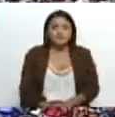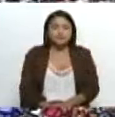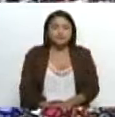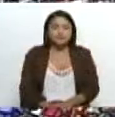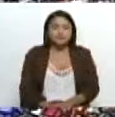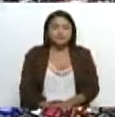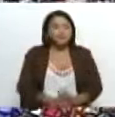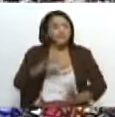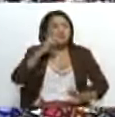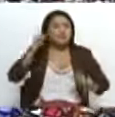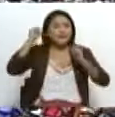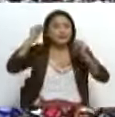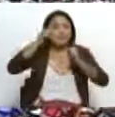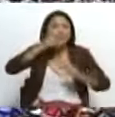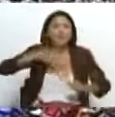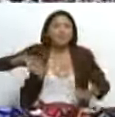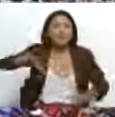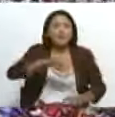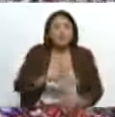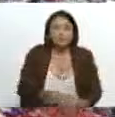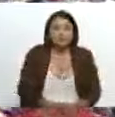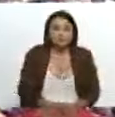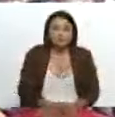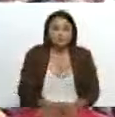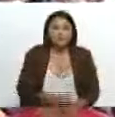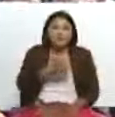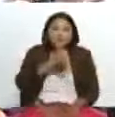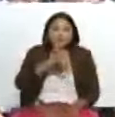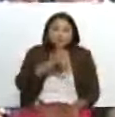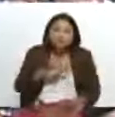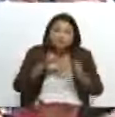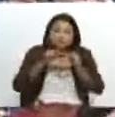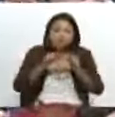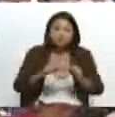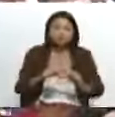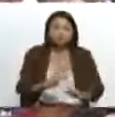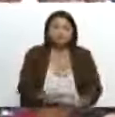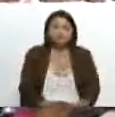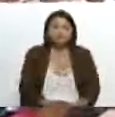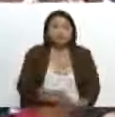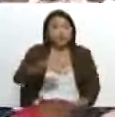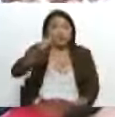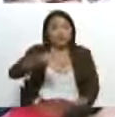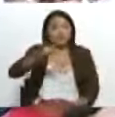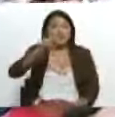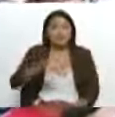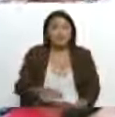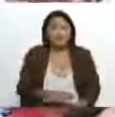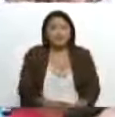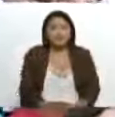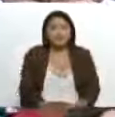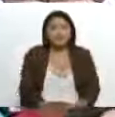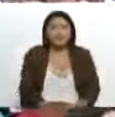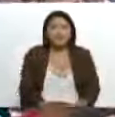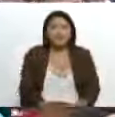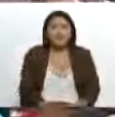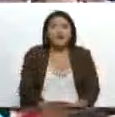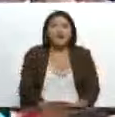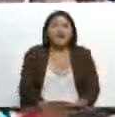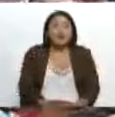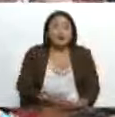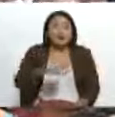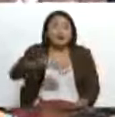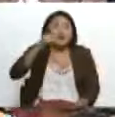entonces nuestro pueblo en resistencia permanente. Así hoy también, compatriota, en este día